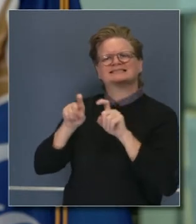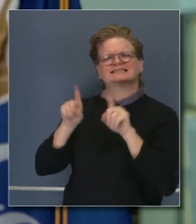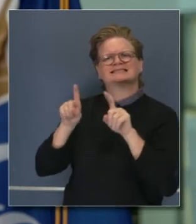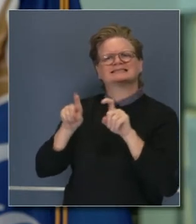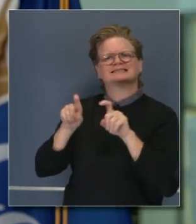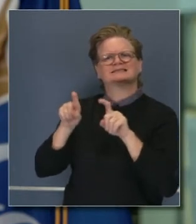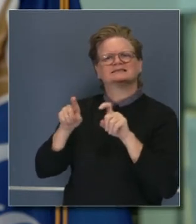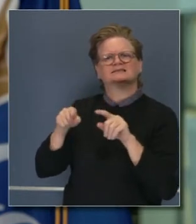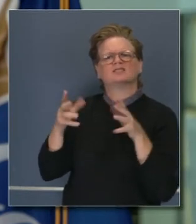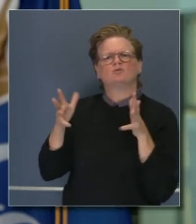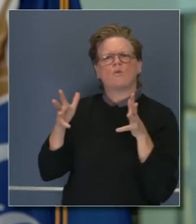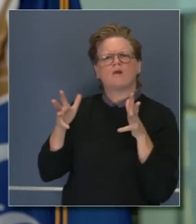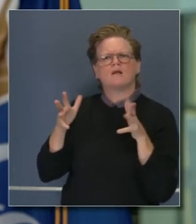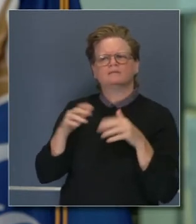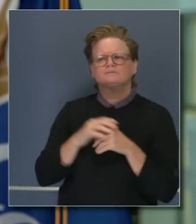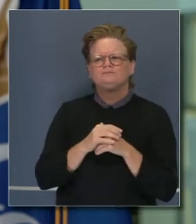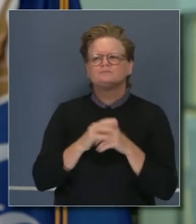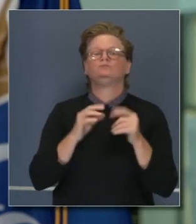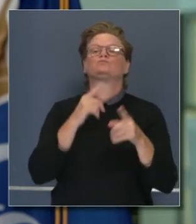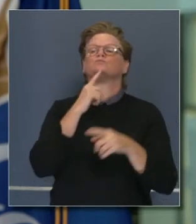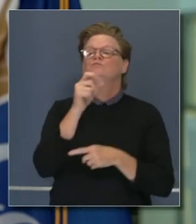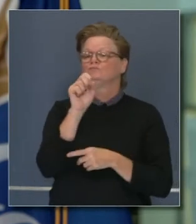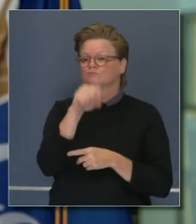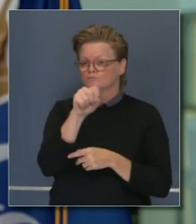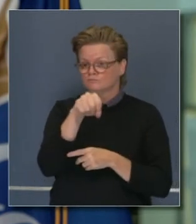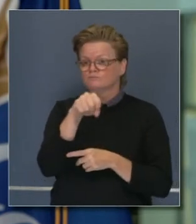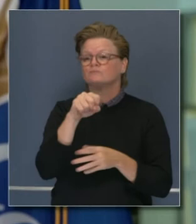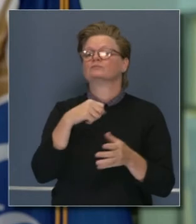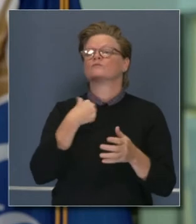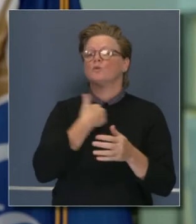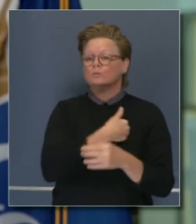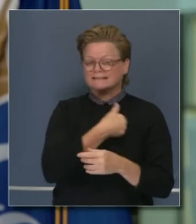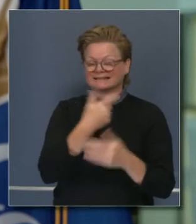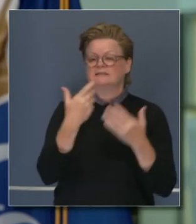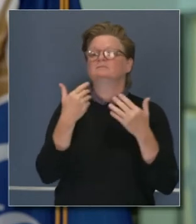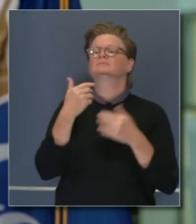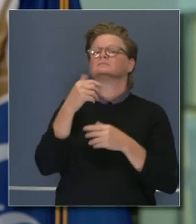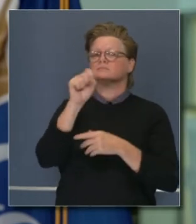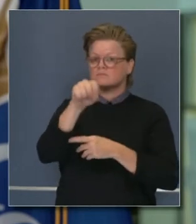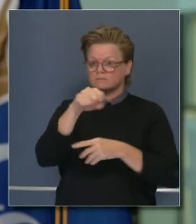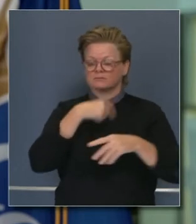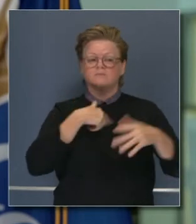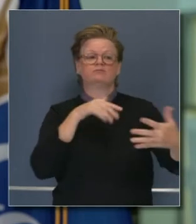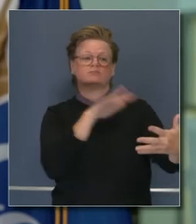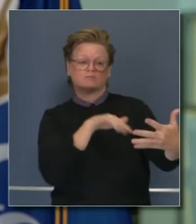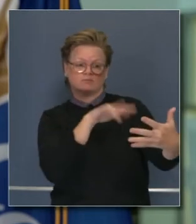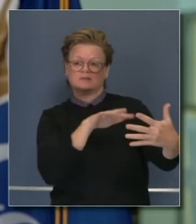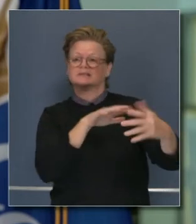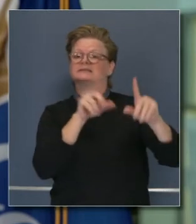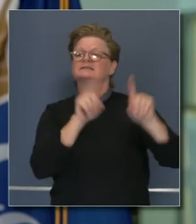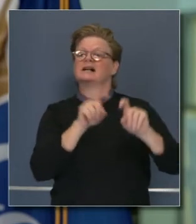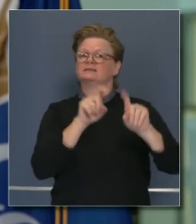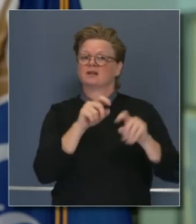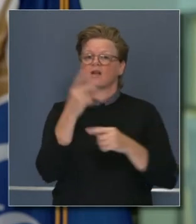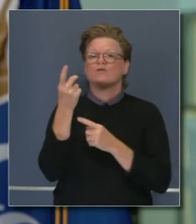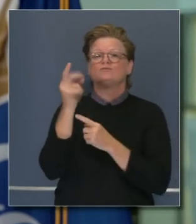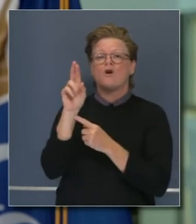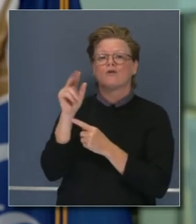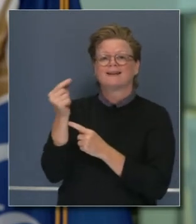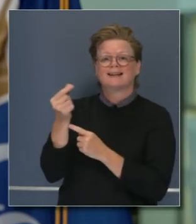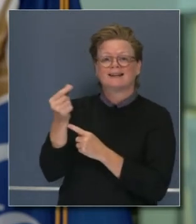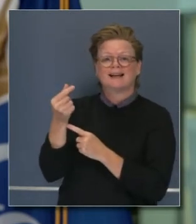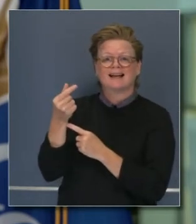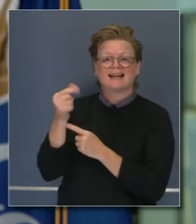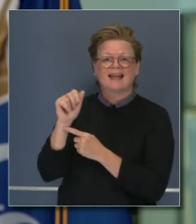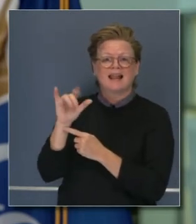detalladamente de este marco? Es una conversación que hemos tenido por ya muchos meses. El doctor Galli está aquí a 6 pies de mí, ya está de